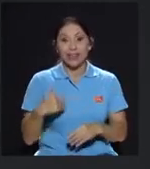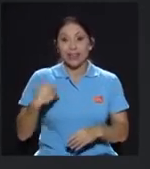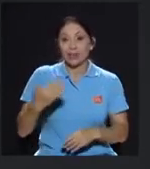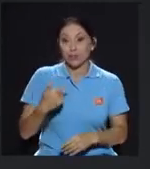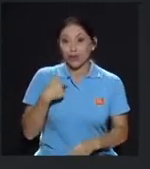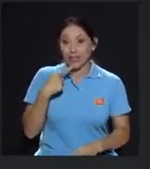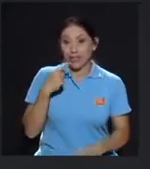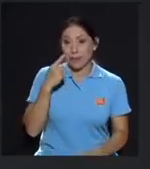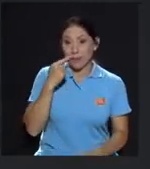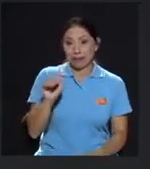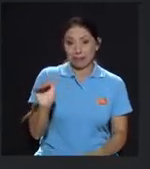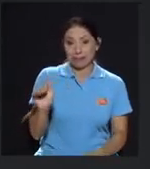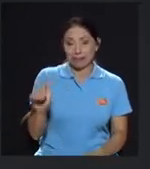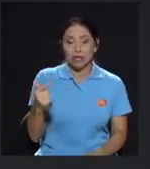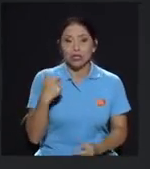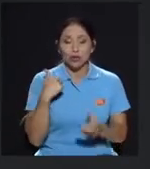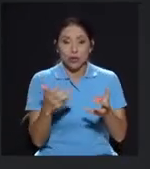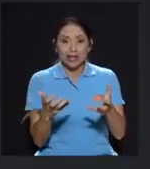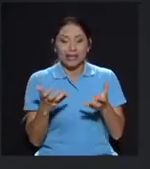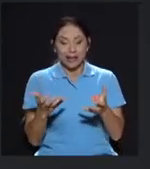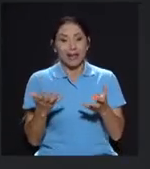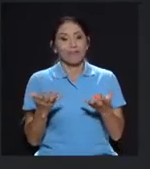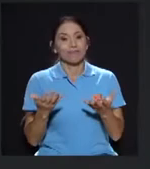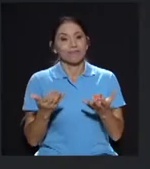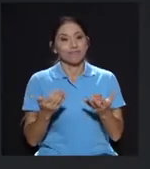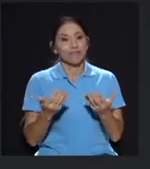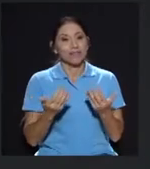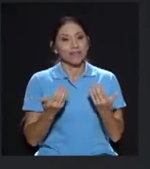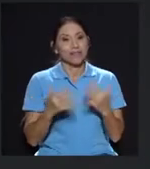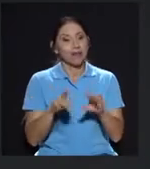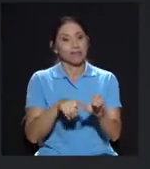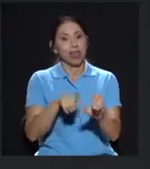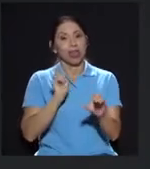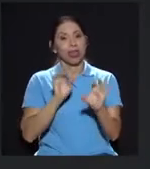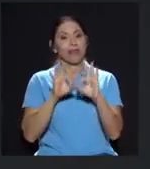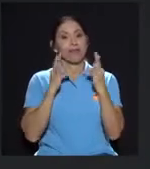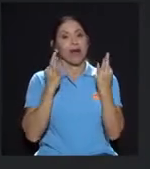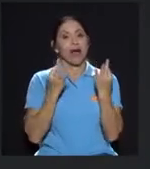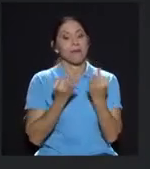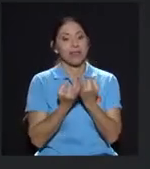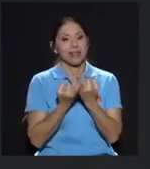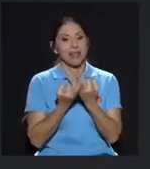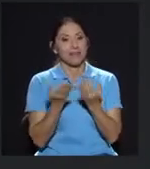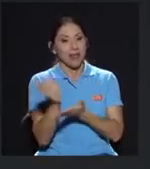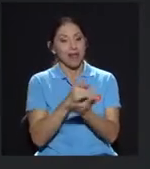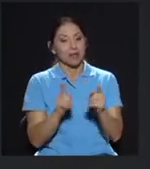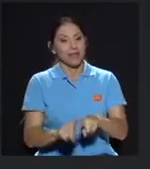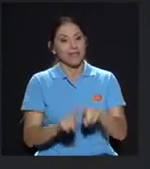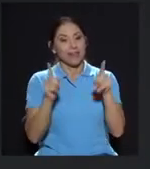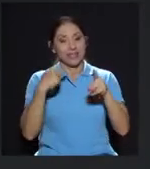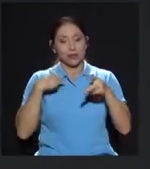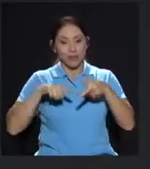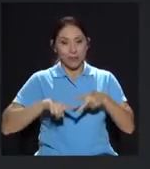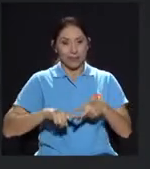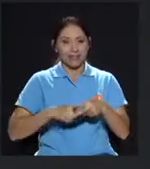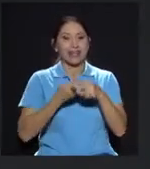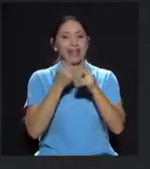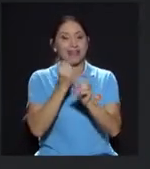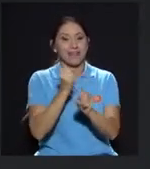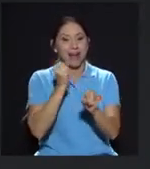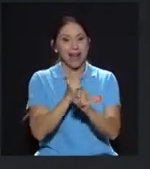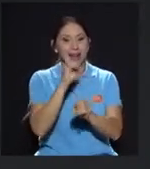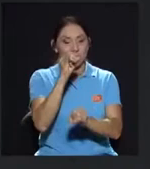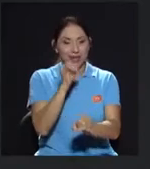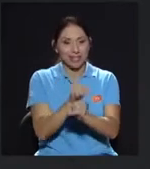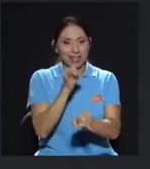mi papá que quería dar un paso fuera de la familia y empecé a trabajar en una entidad financiera privada